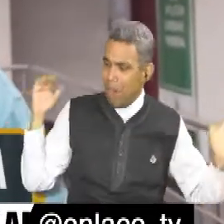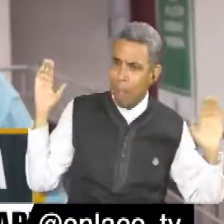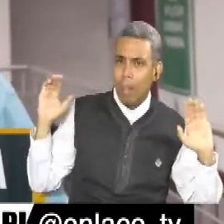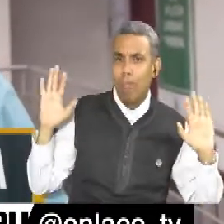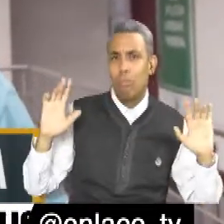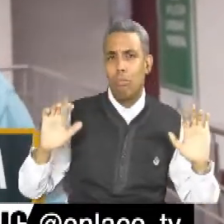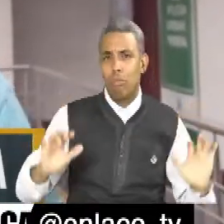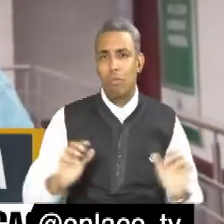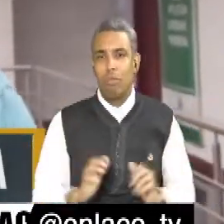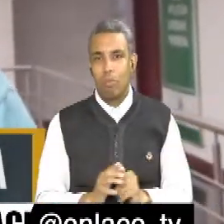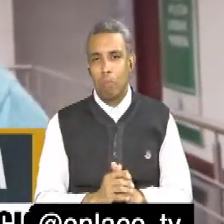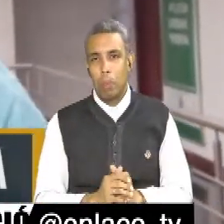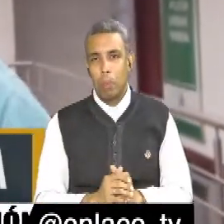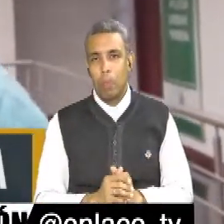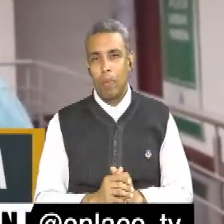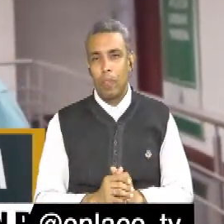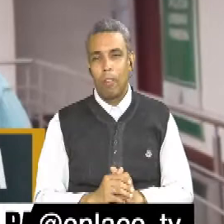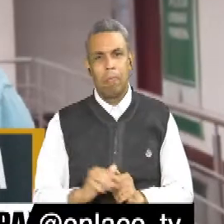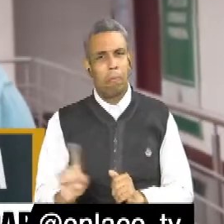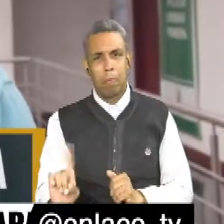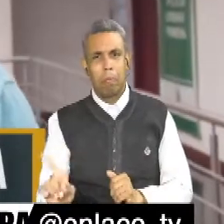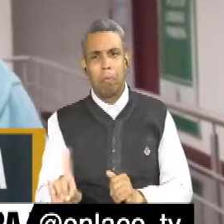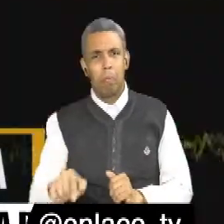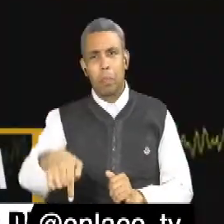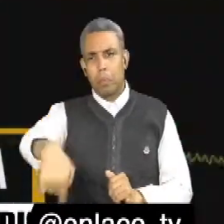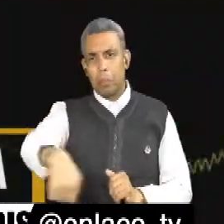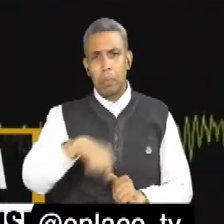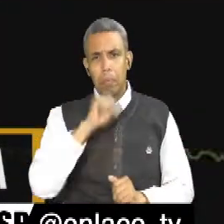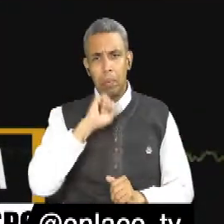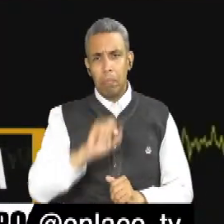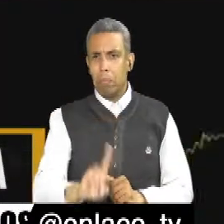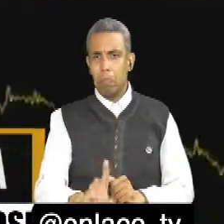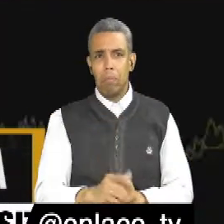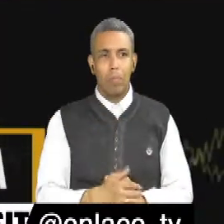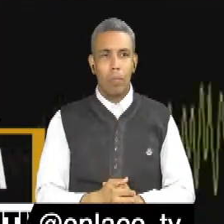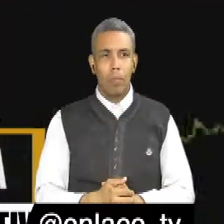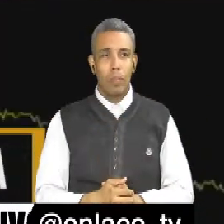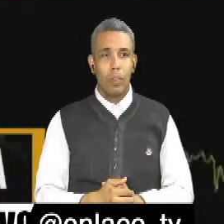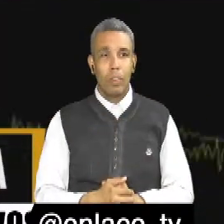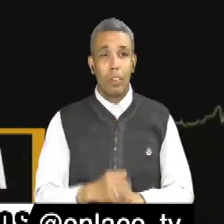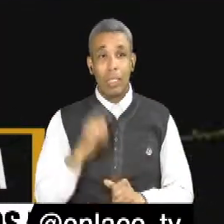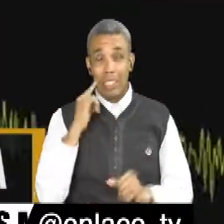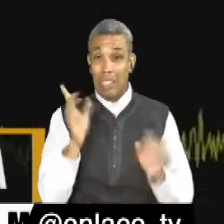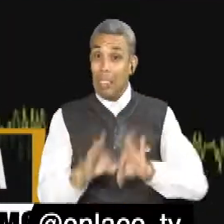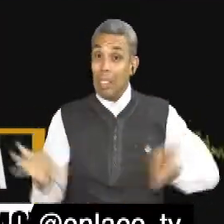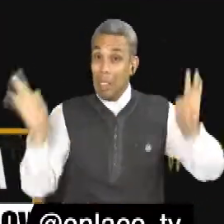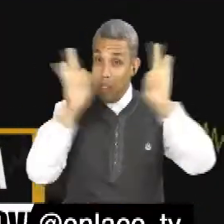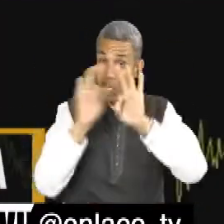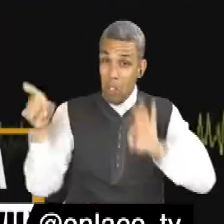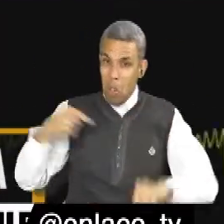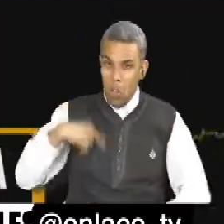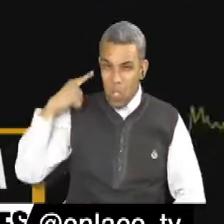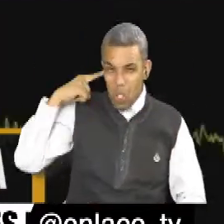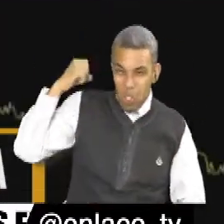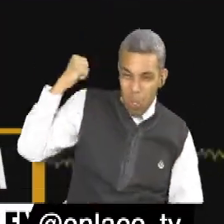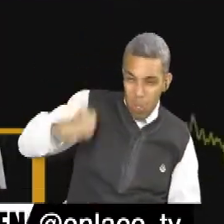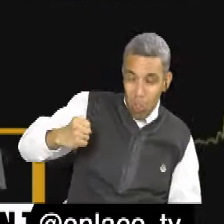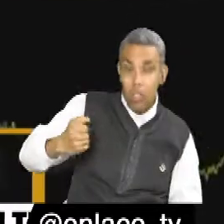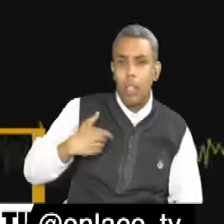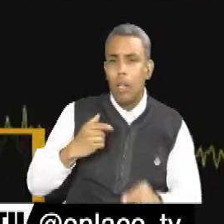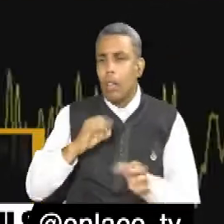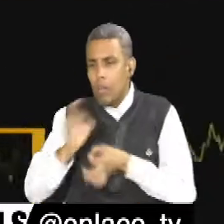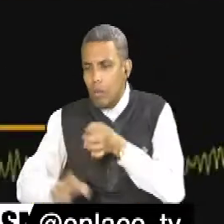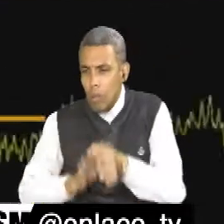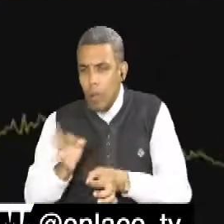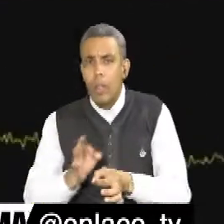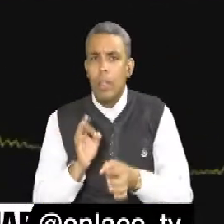tenemos esa cultura, esa costumbre adoptada, ¿verdad? Por esa razón es de vital importancia proteger el medio ambiente y sus especies haciendo un